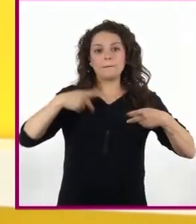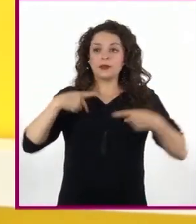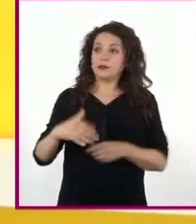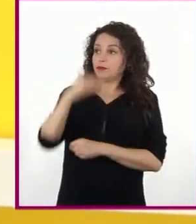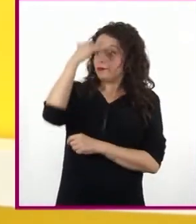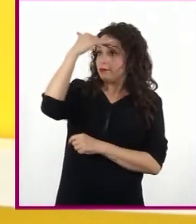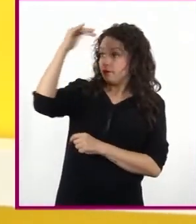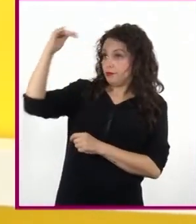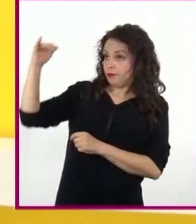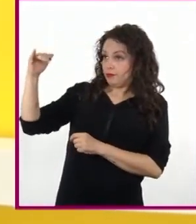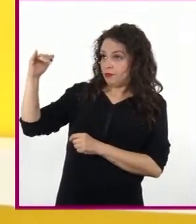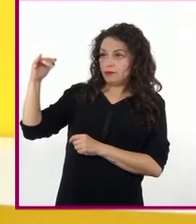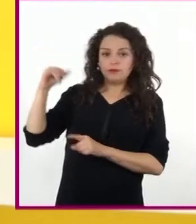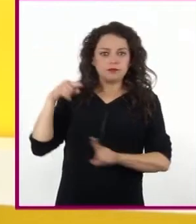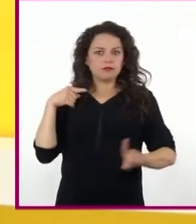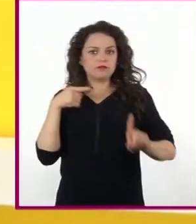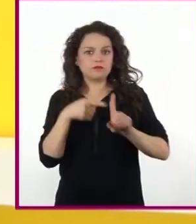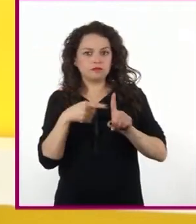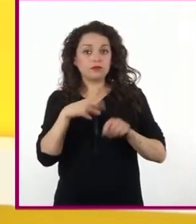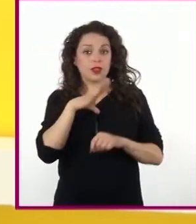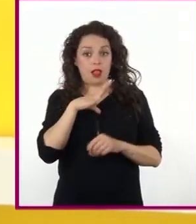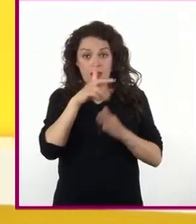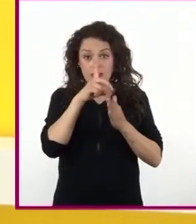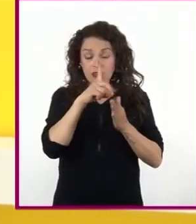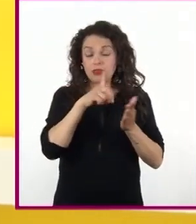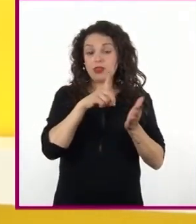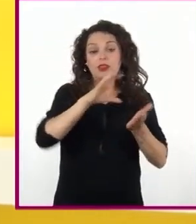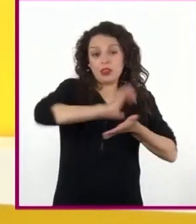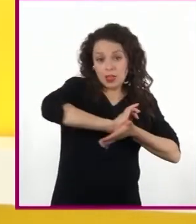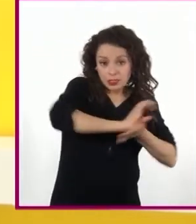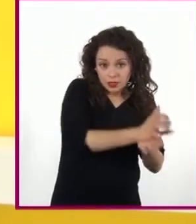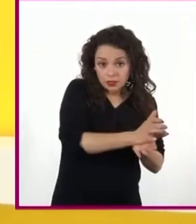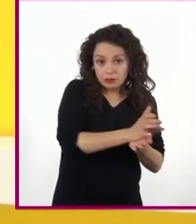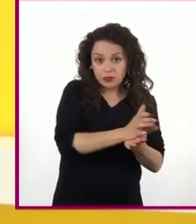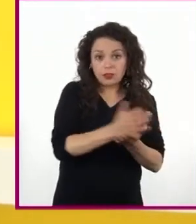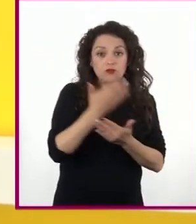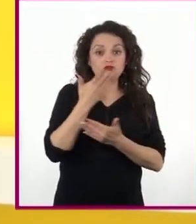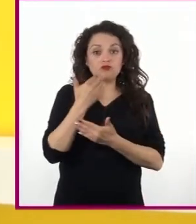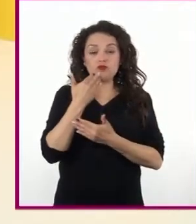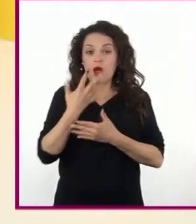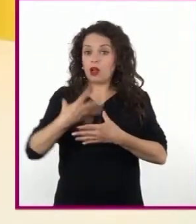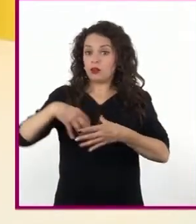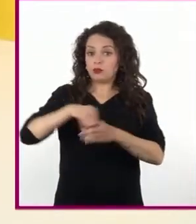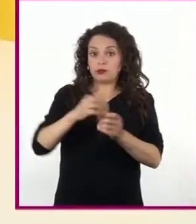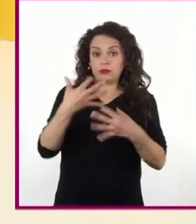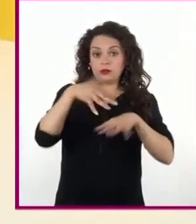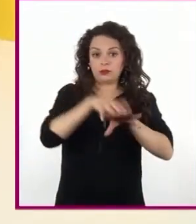las situaciones que conllevan discriminación y exclusión se acentúan.